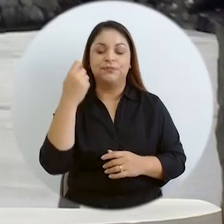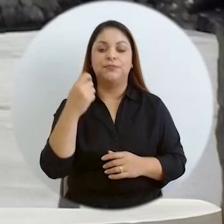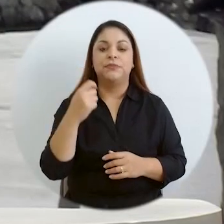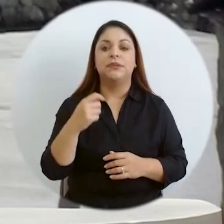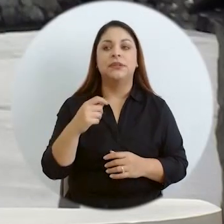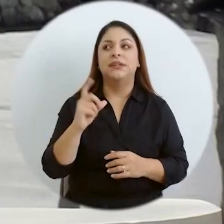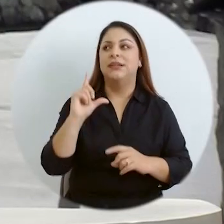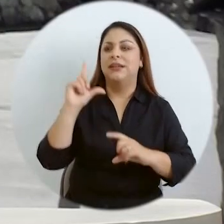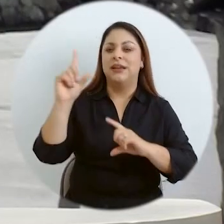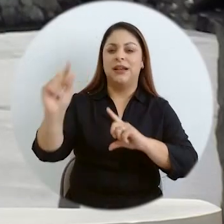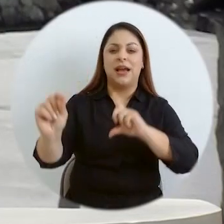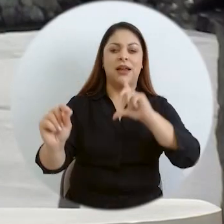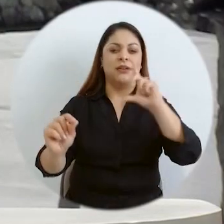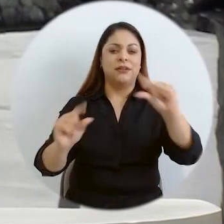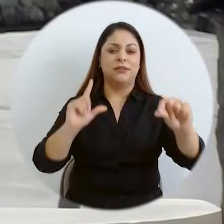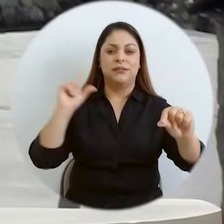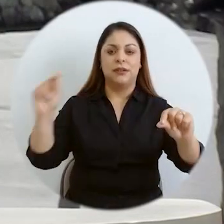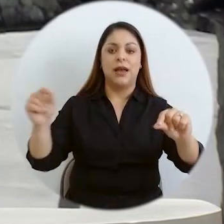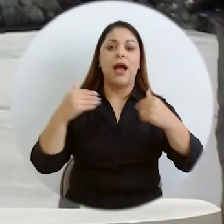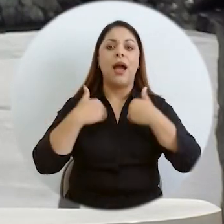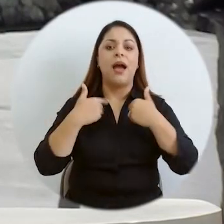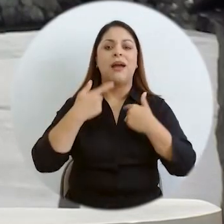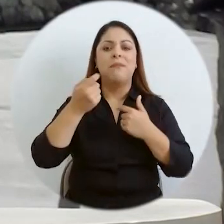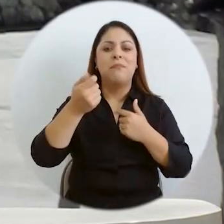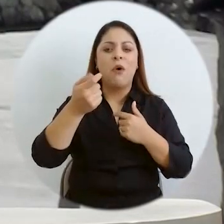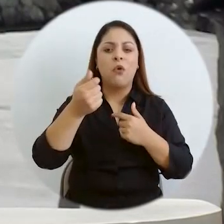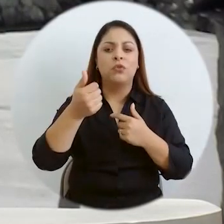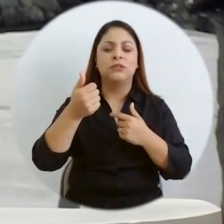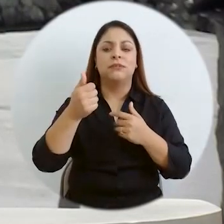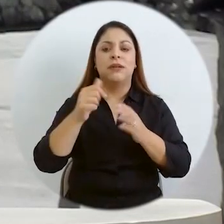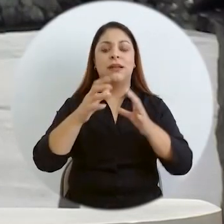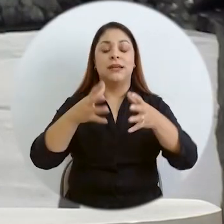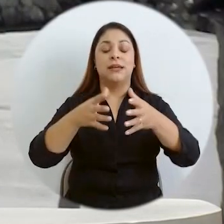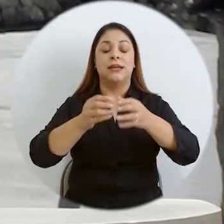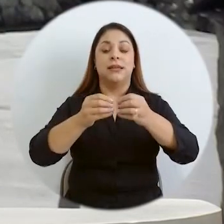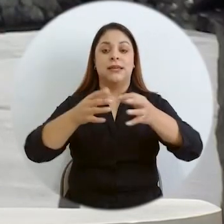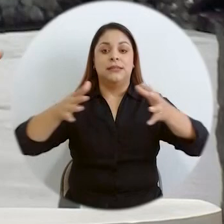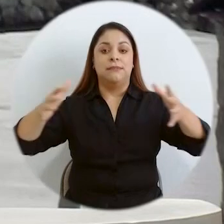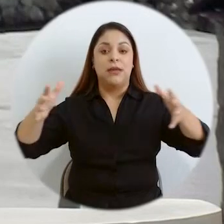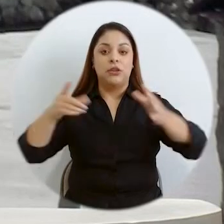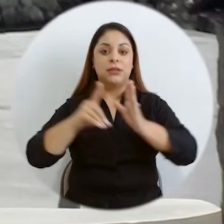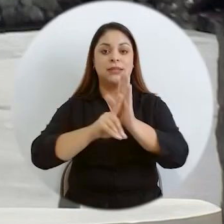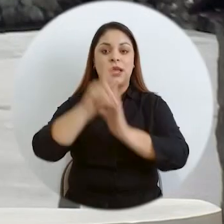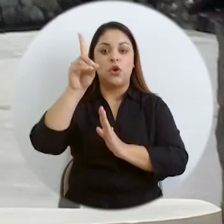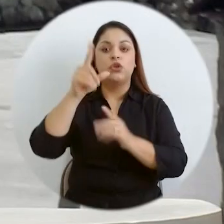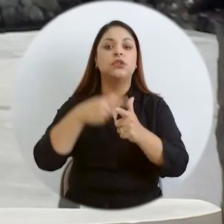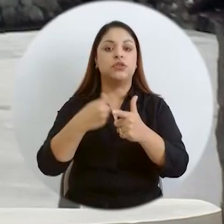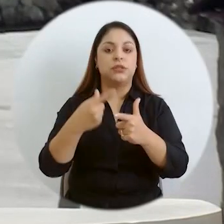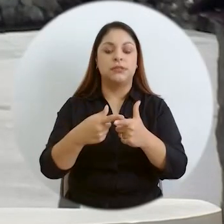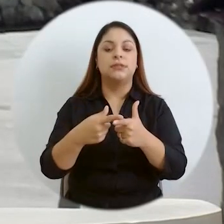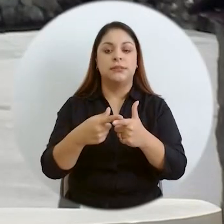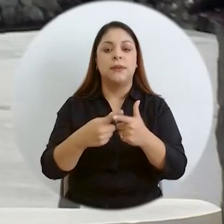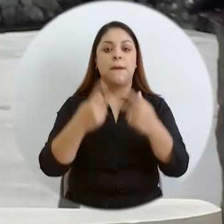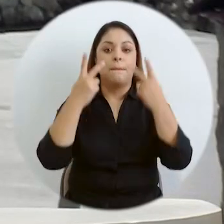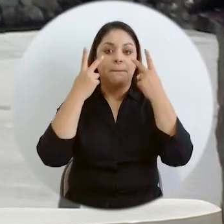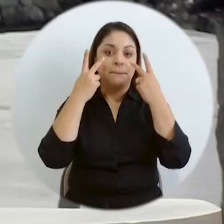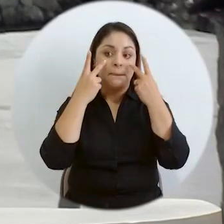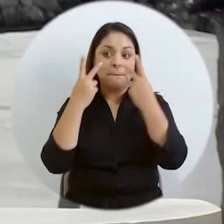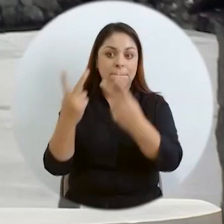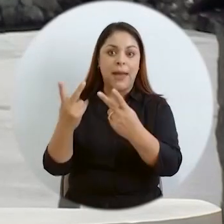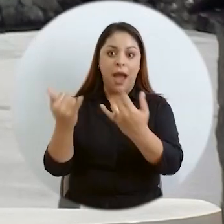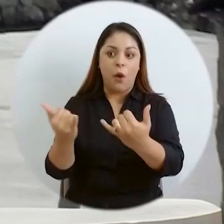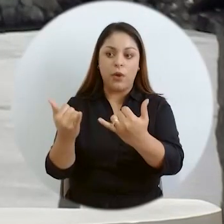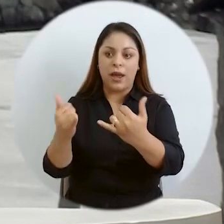tenido escasas oportunidades para el crecimiento y el desarrollo, que entonces ahora además se ven desplazadas por este crecimiento